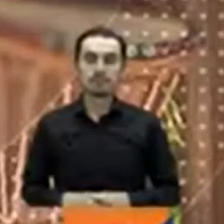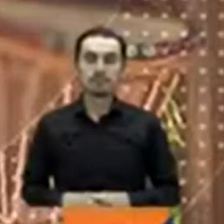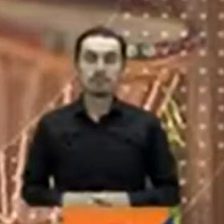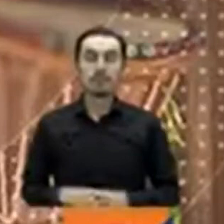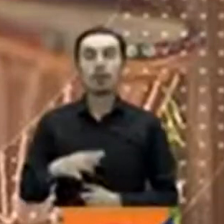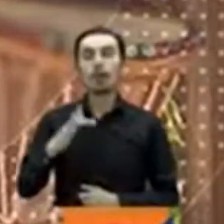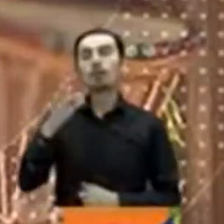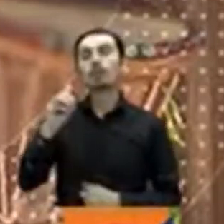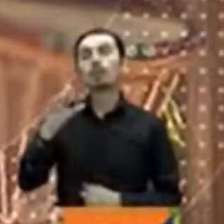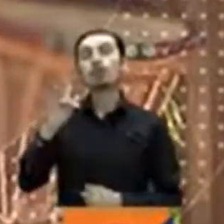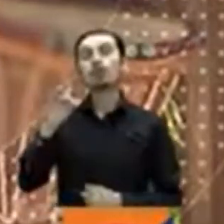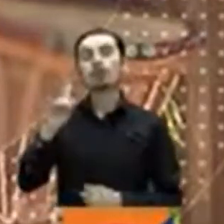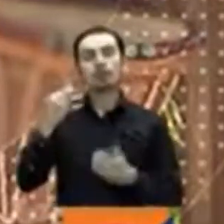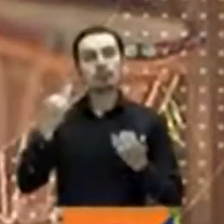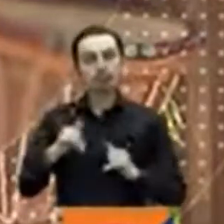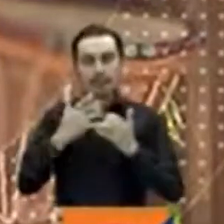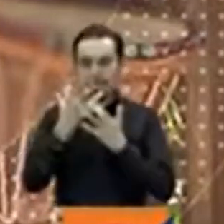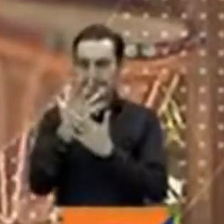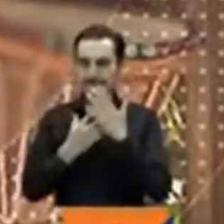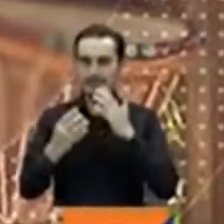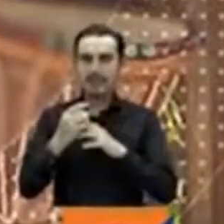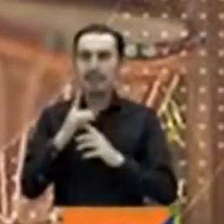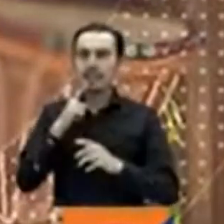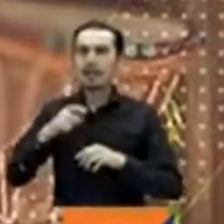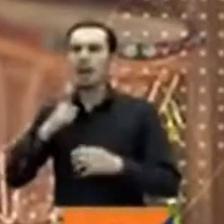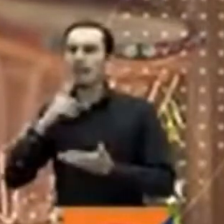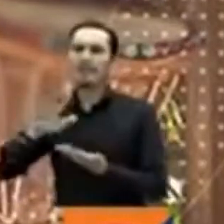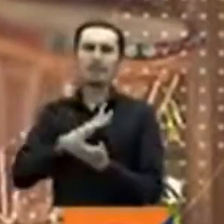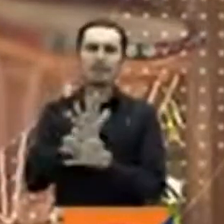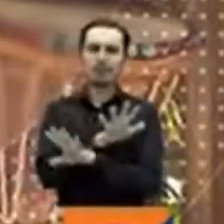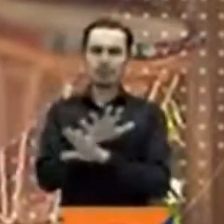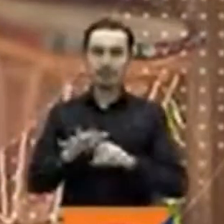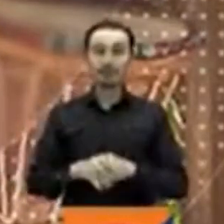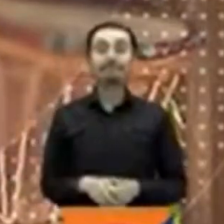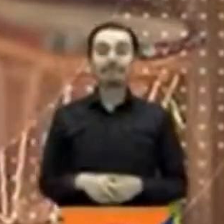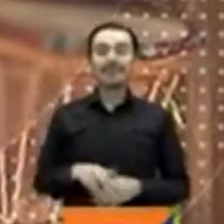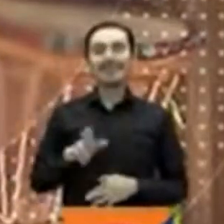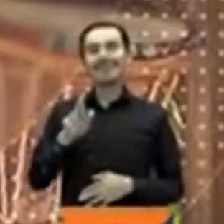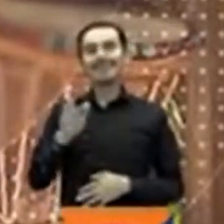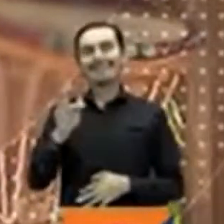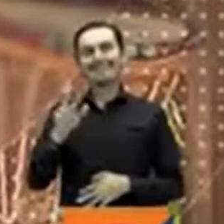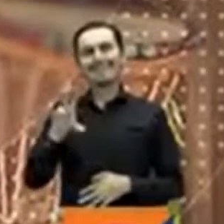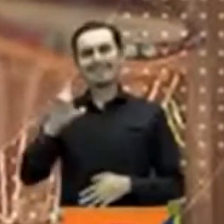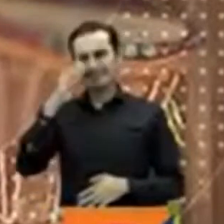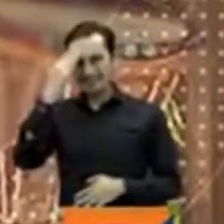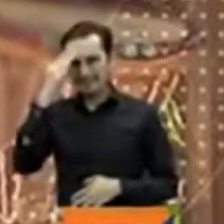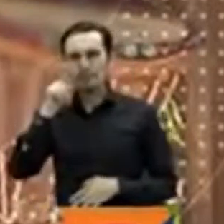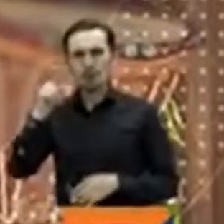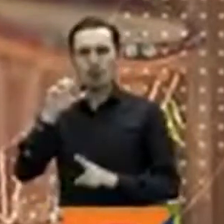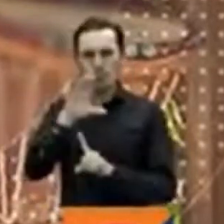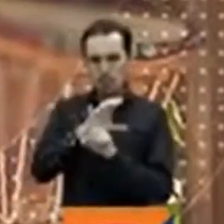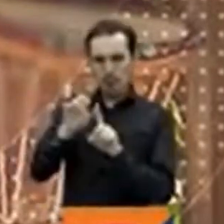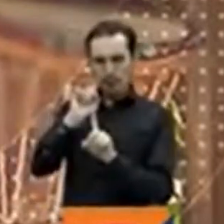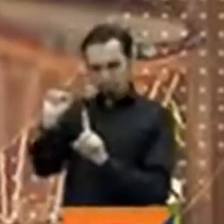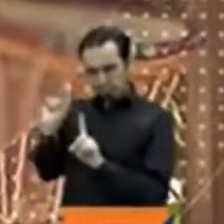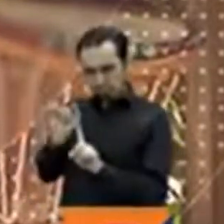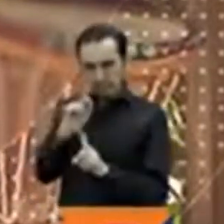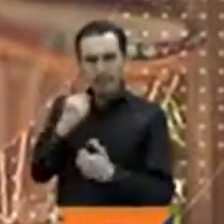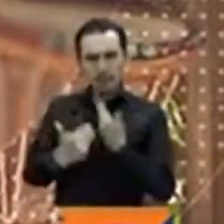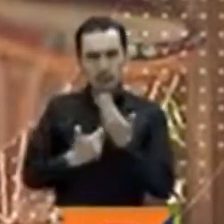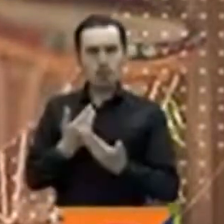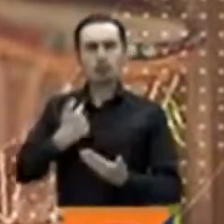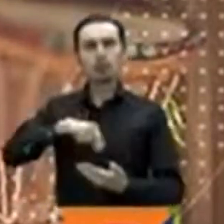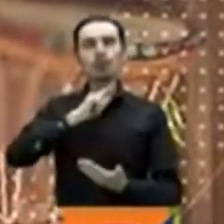Totola Momposina se retira de los escenarios. Desde RTVC Noticias reconocemos su aporte a la cultura y la preservación de las